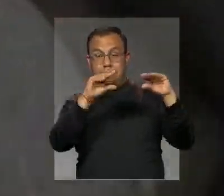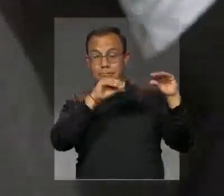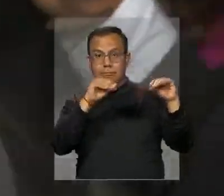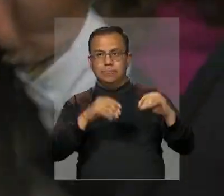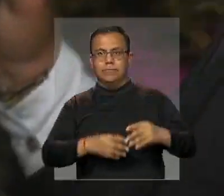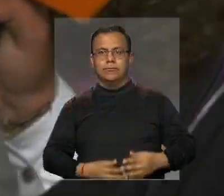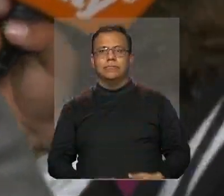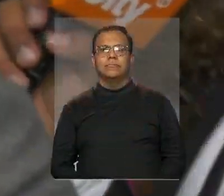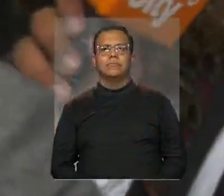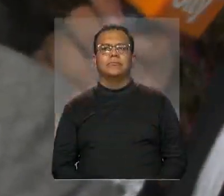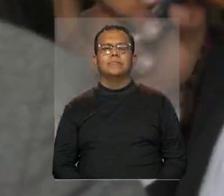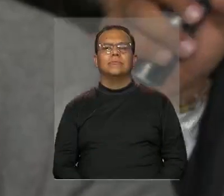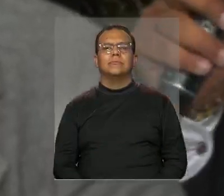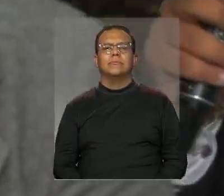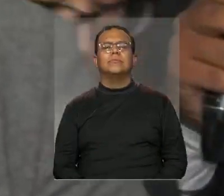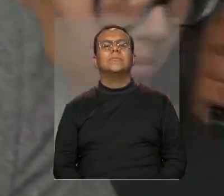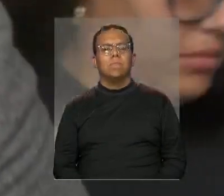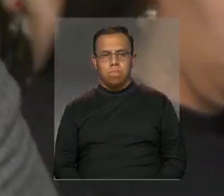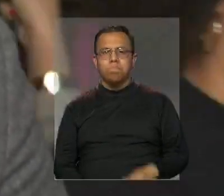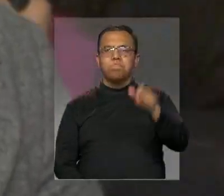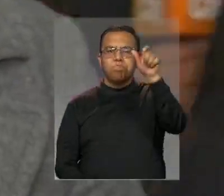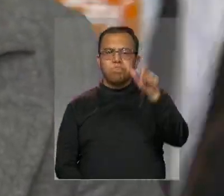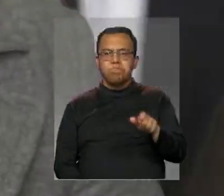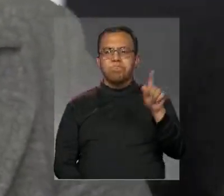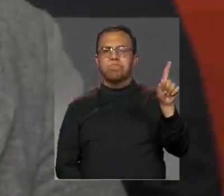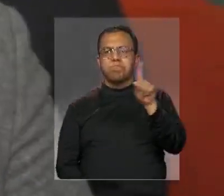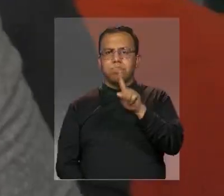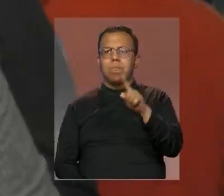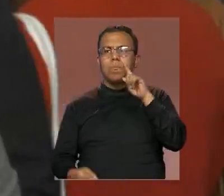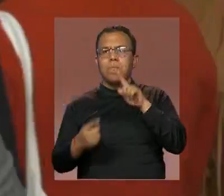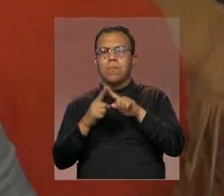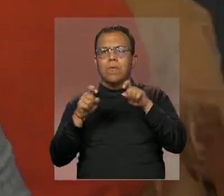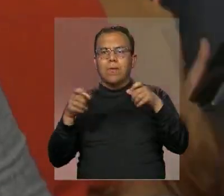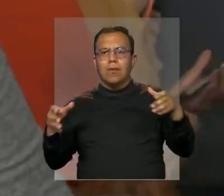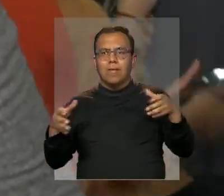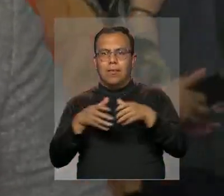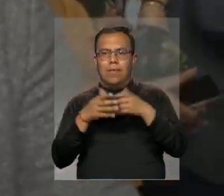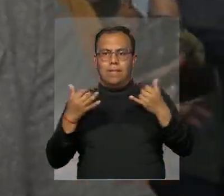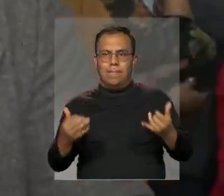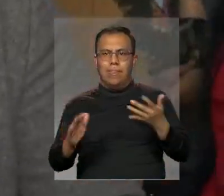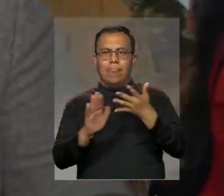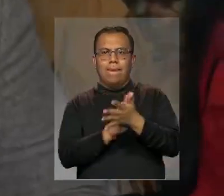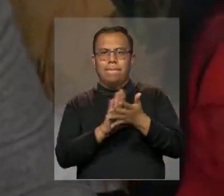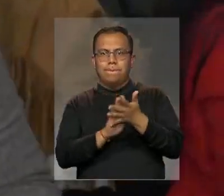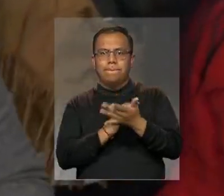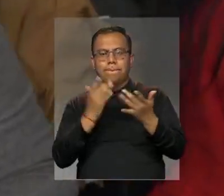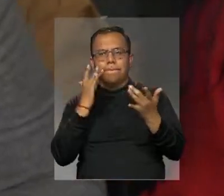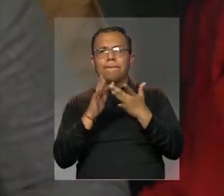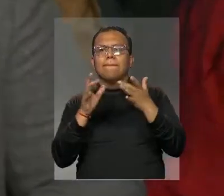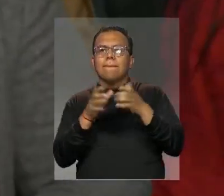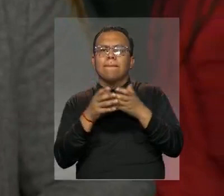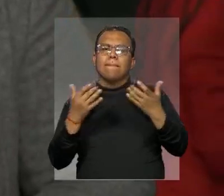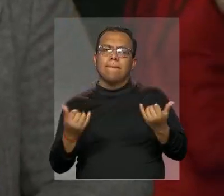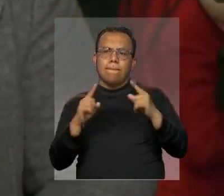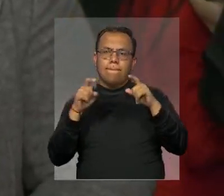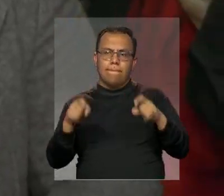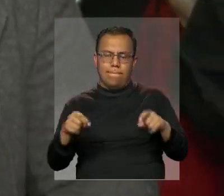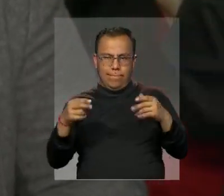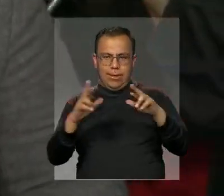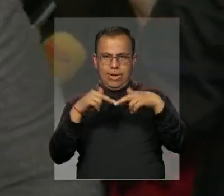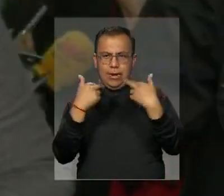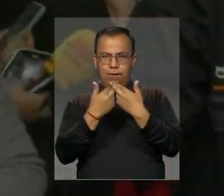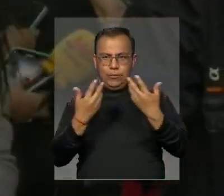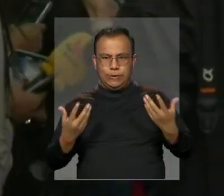Bueno, ahí estaba el magistrado Gerson Chaverra, quien entregó las declaraciones después de la sesión